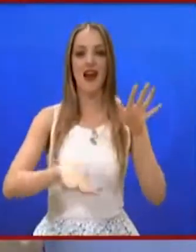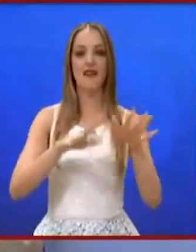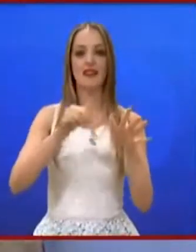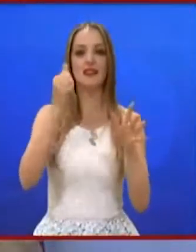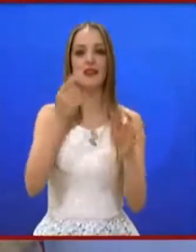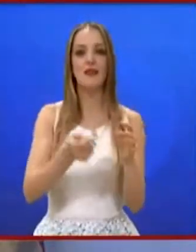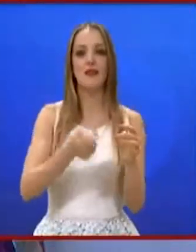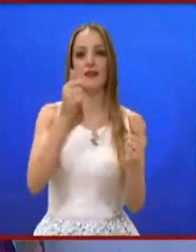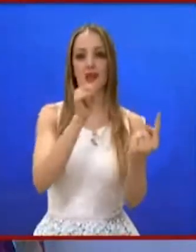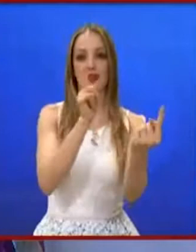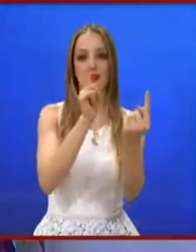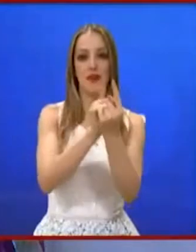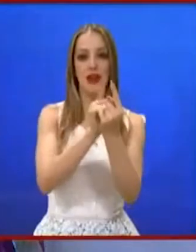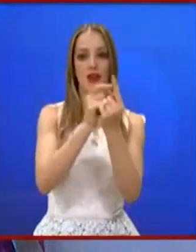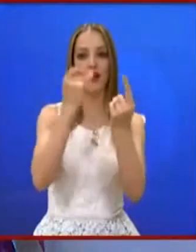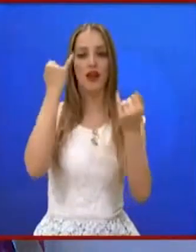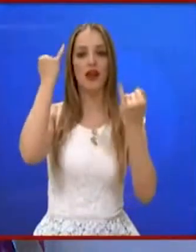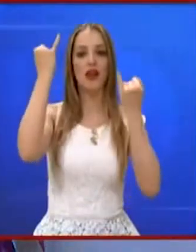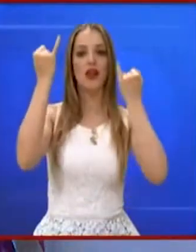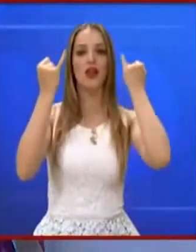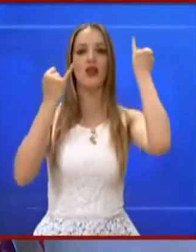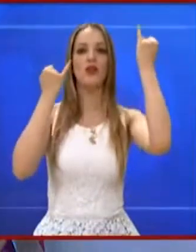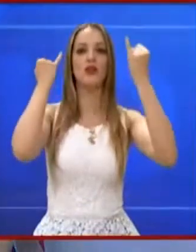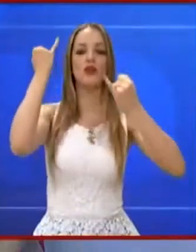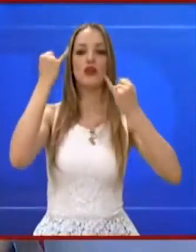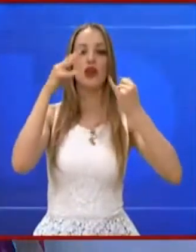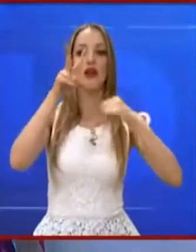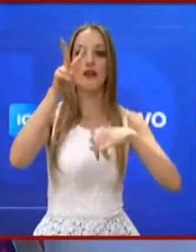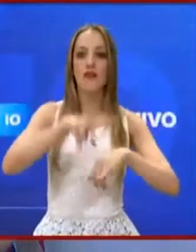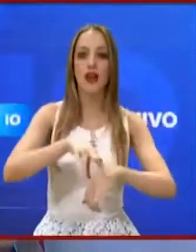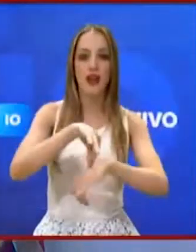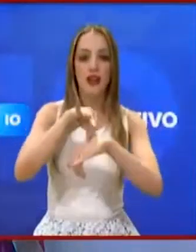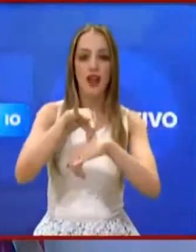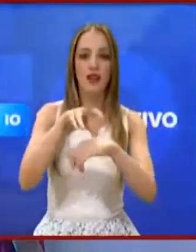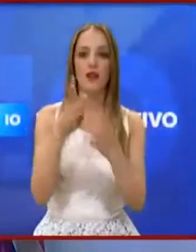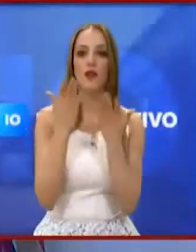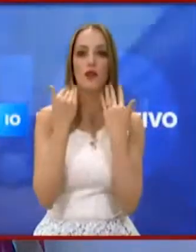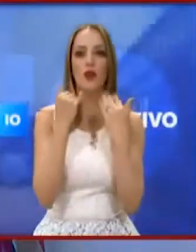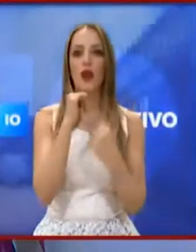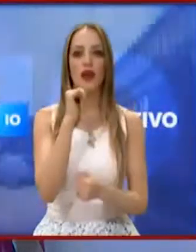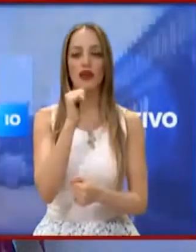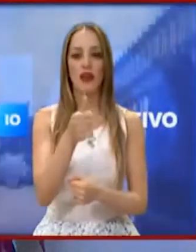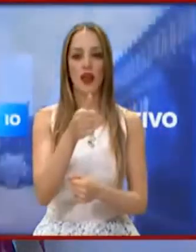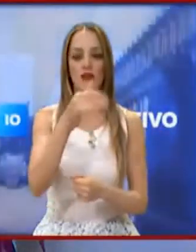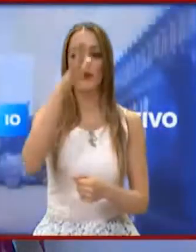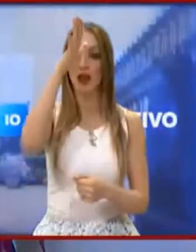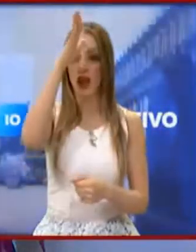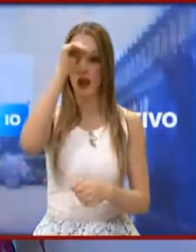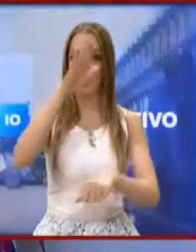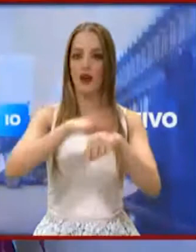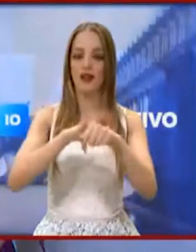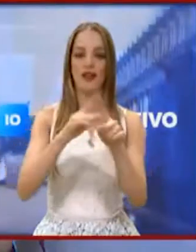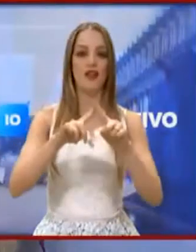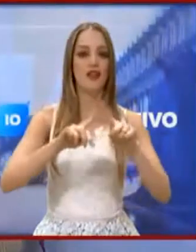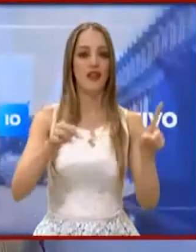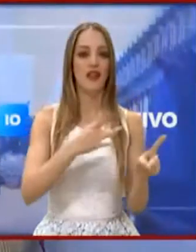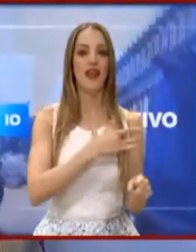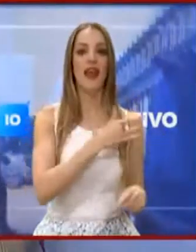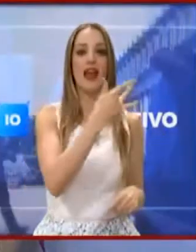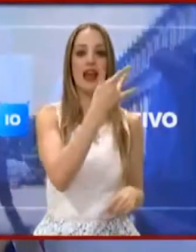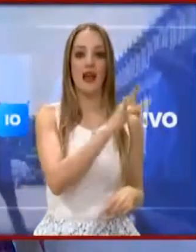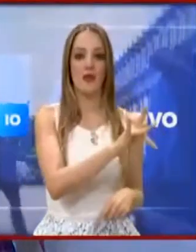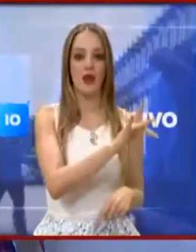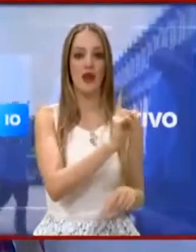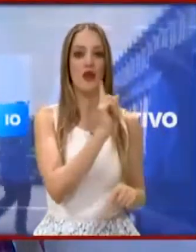ilusionamos con cosas que realmente no existen. Y acuérdate que es diferente el amor y el